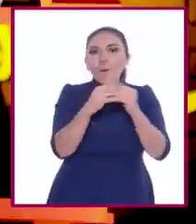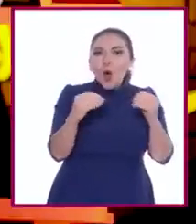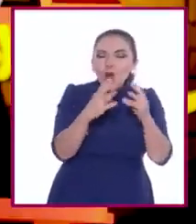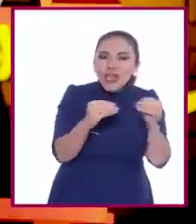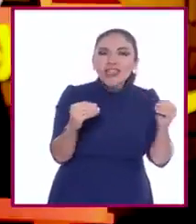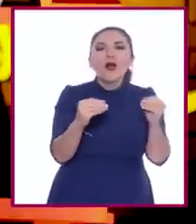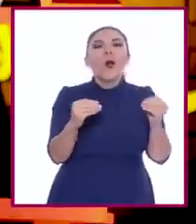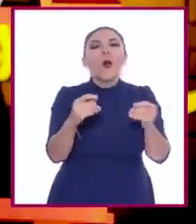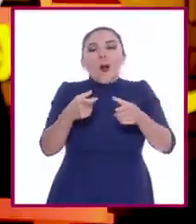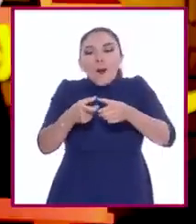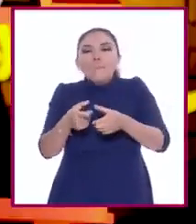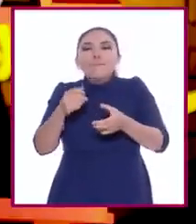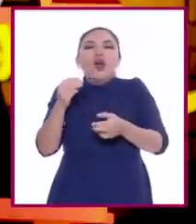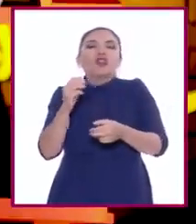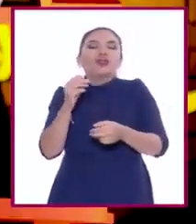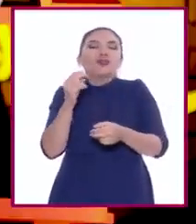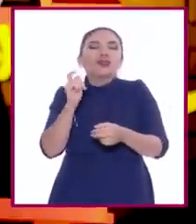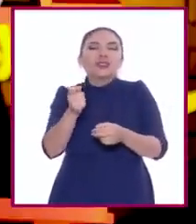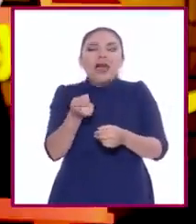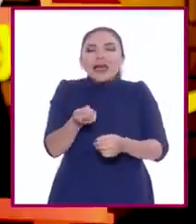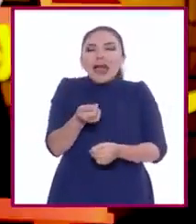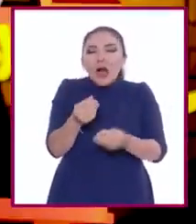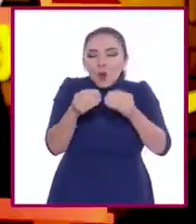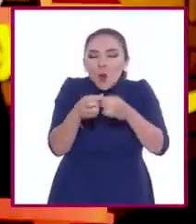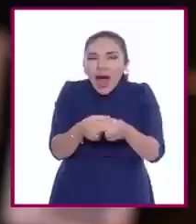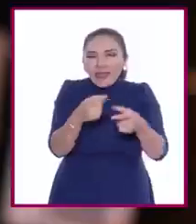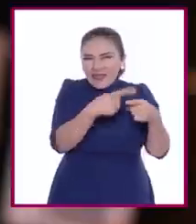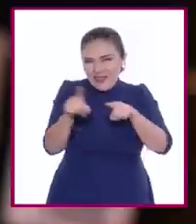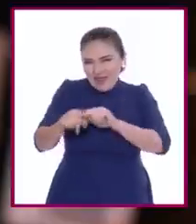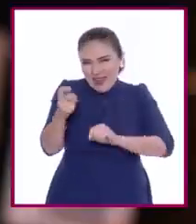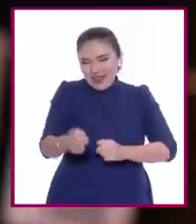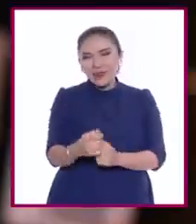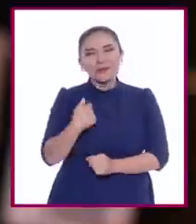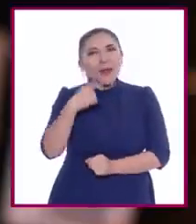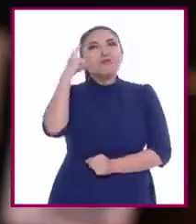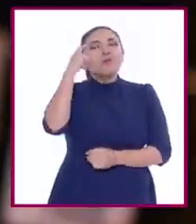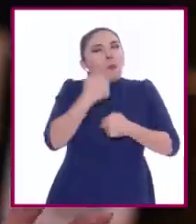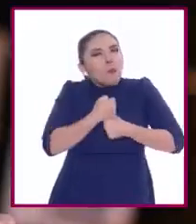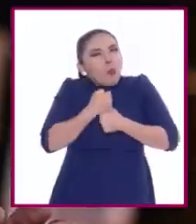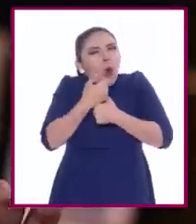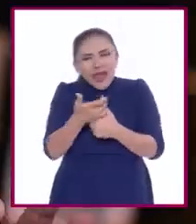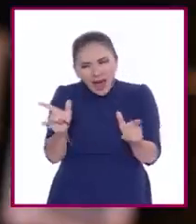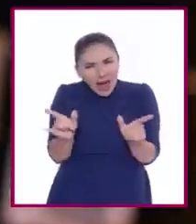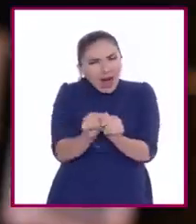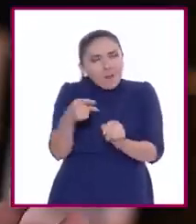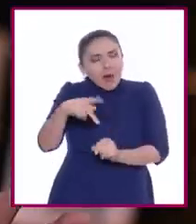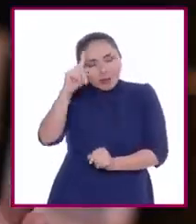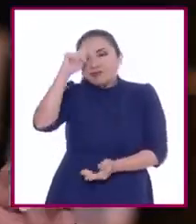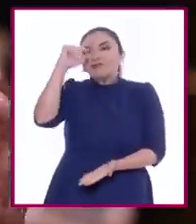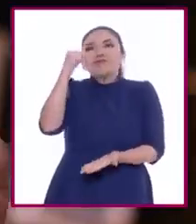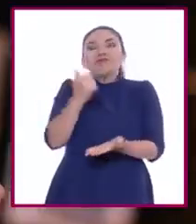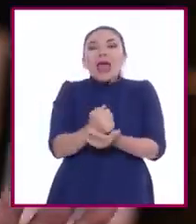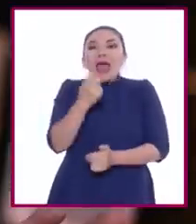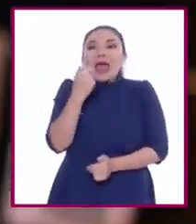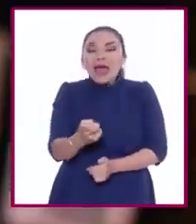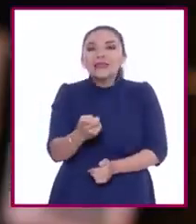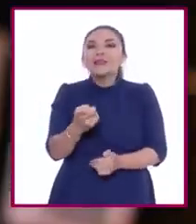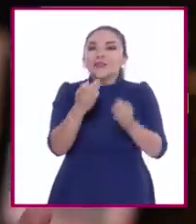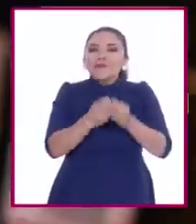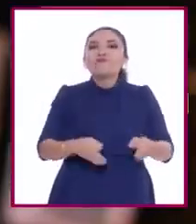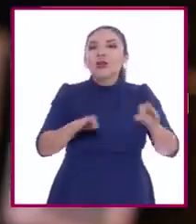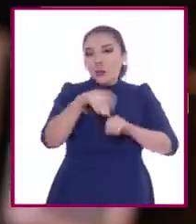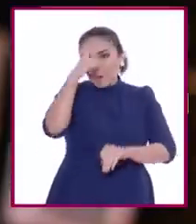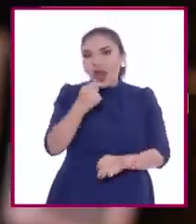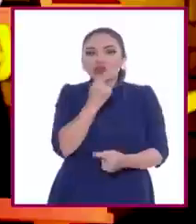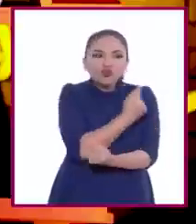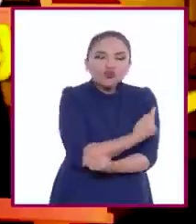bolillo y también al mazapán de color amarillo. Y realmente a mí me impresionaba mucho que ese poema, que era tan cortito pero tan poderoso y que creo que